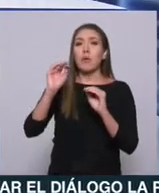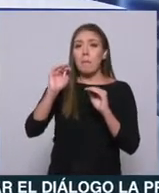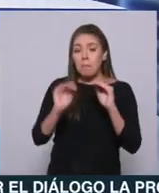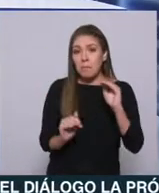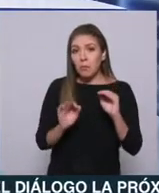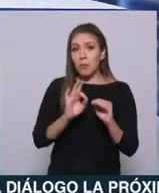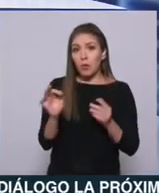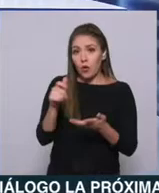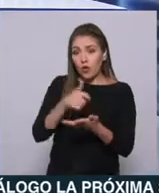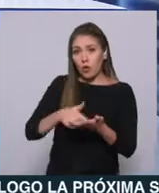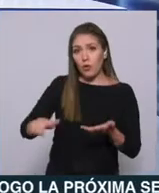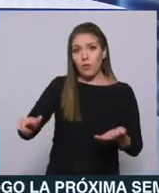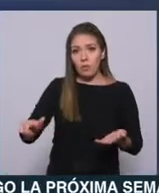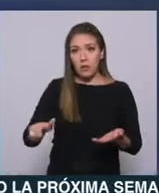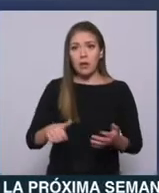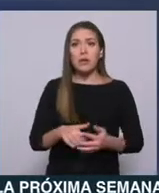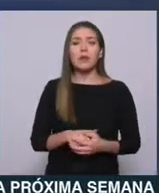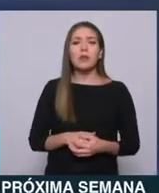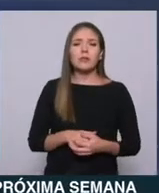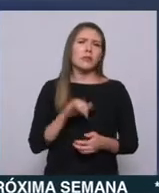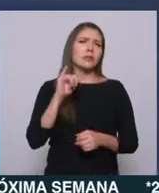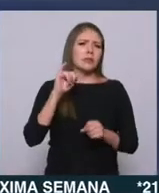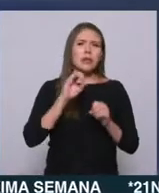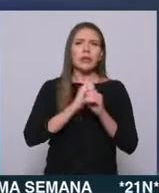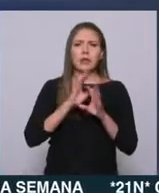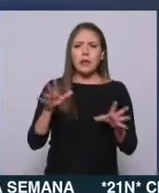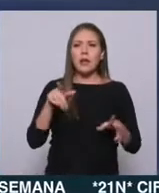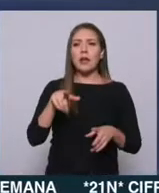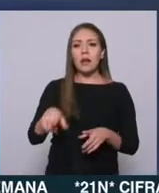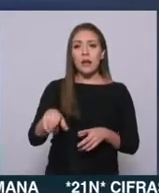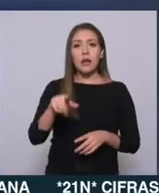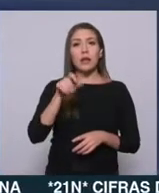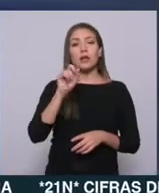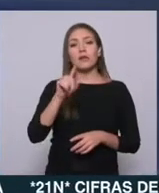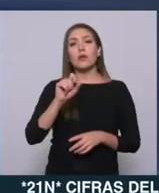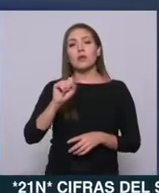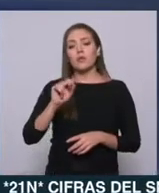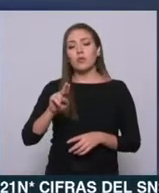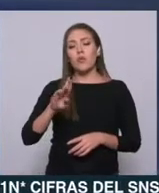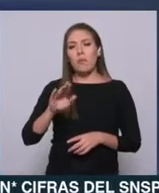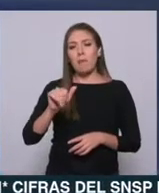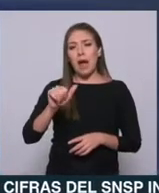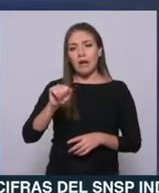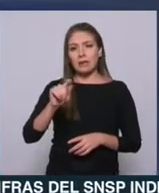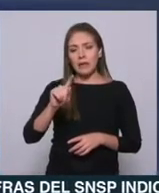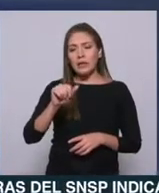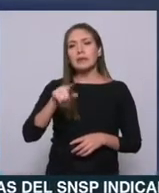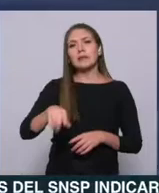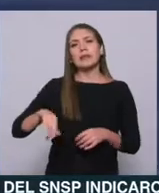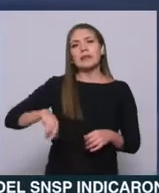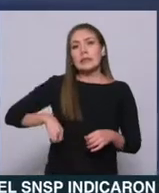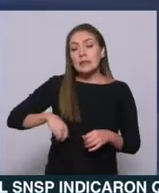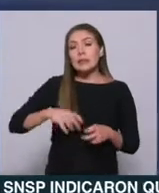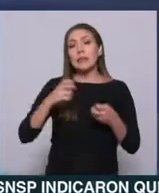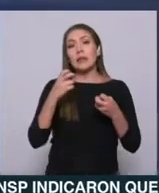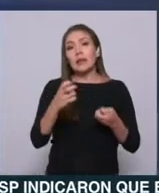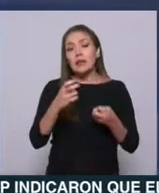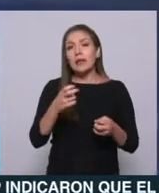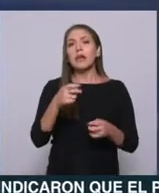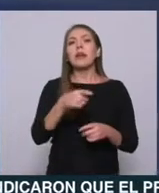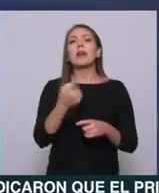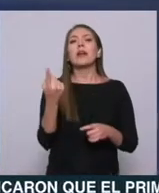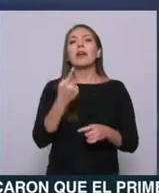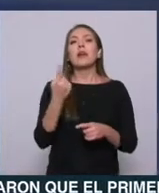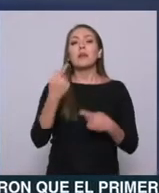podamos conseguir en este tipo de subastas. Por supuesto, en las subastas ese es uno de los atractivos precisamente. Tiene muchos atributos la subasta, pero uno de los atractivos es que el